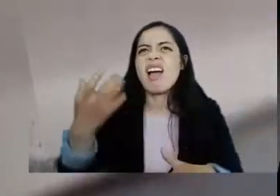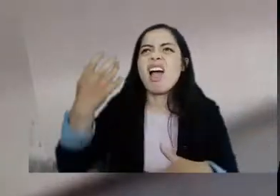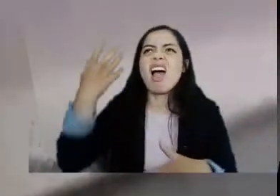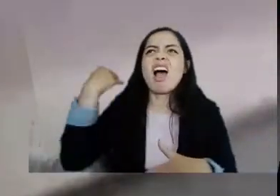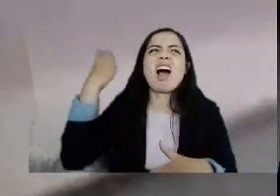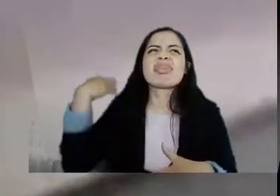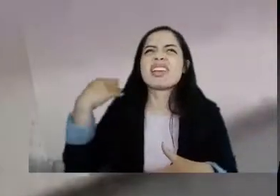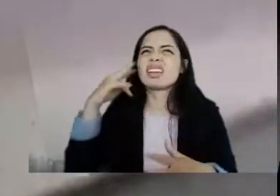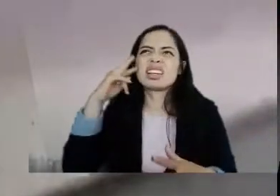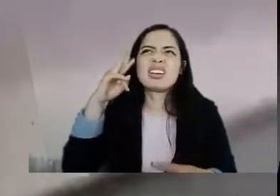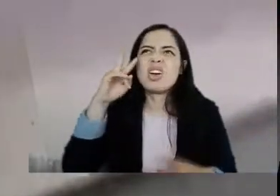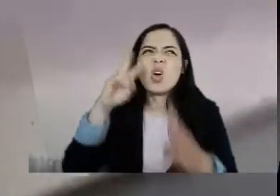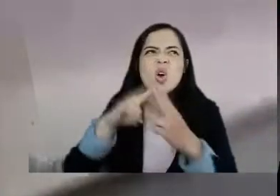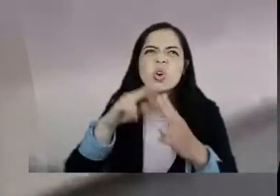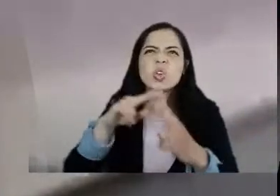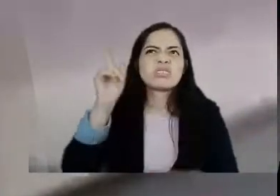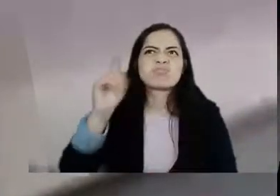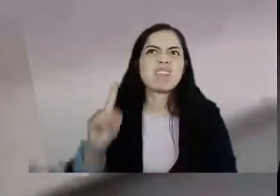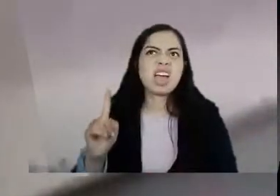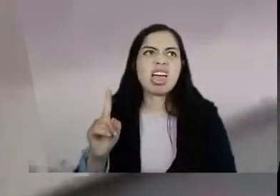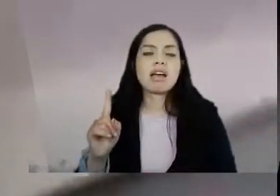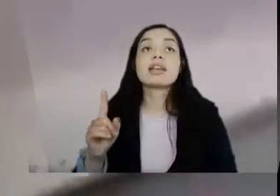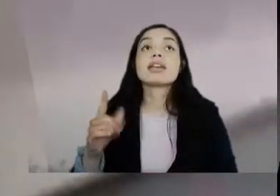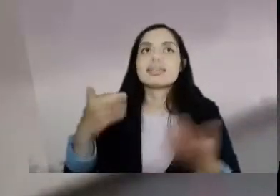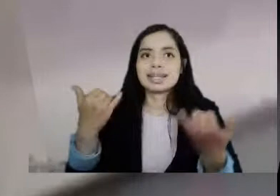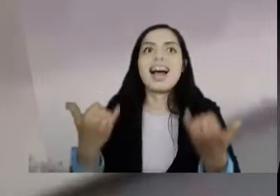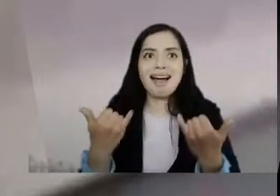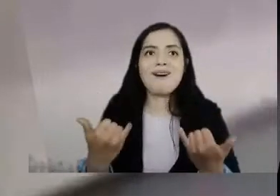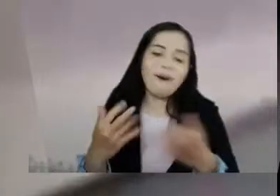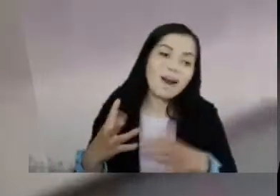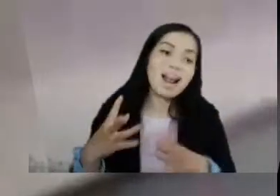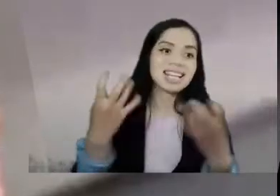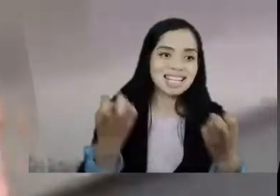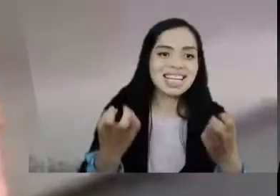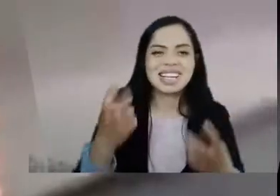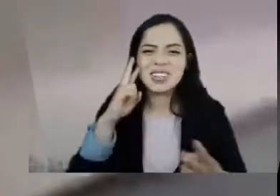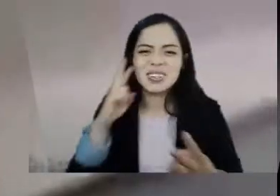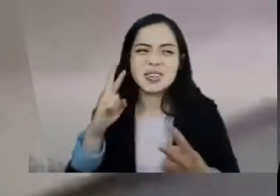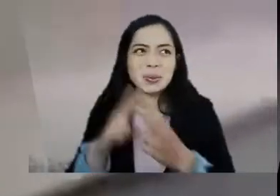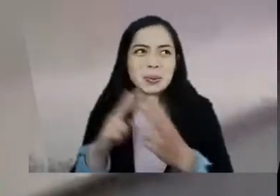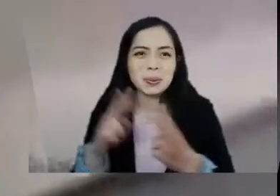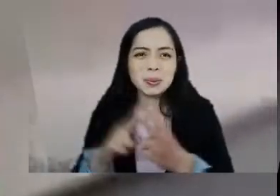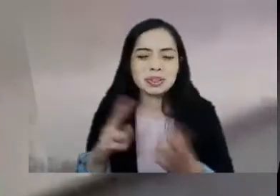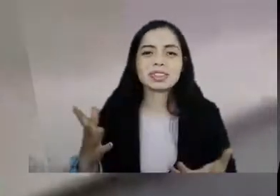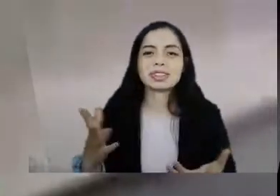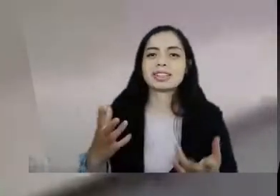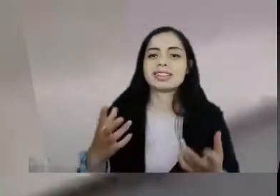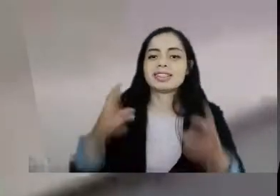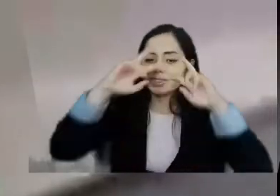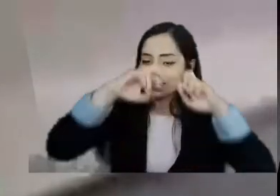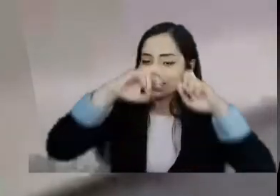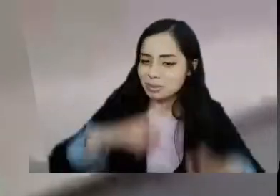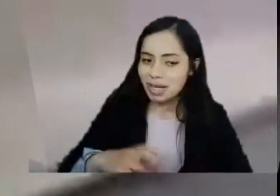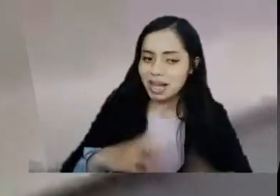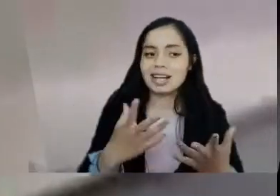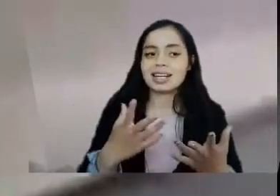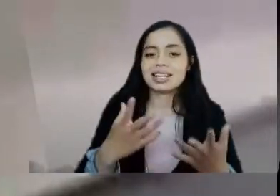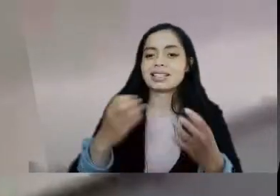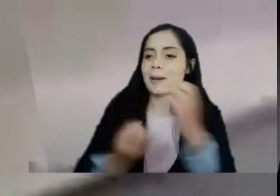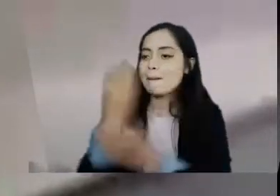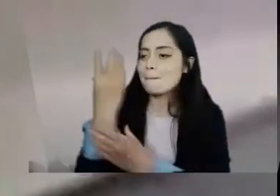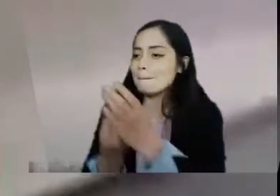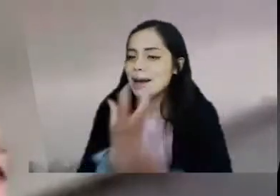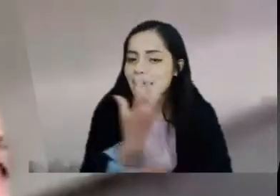cuanto a su suelo, microbioma, los animales, las plantas, y en el caso nuestro, las aves. Y esa agenda de investigación